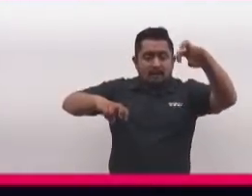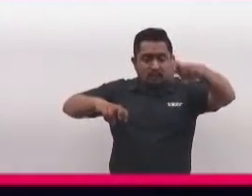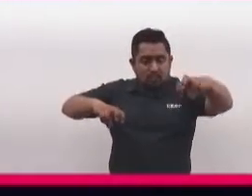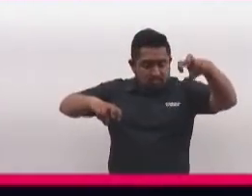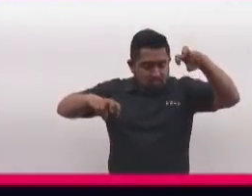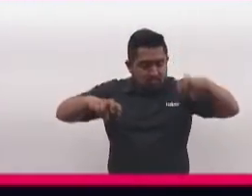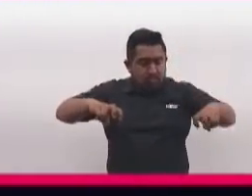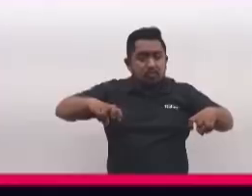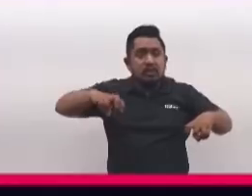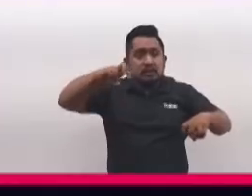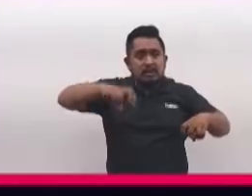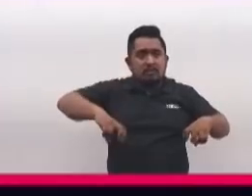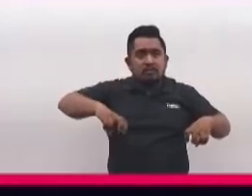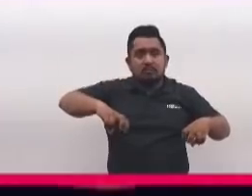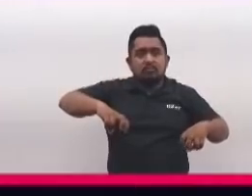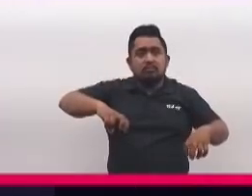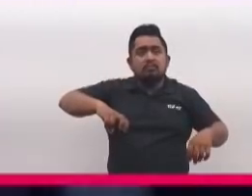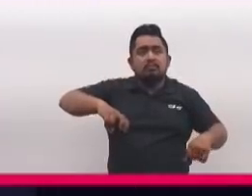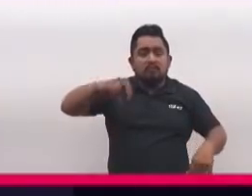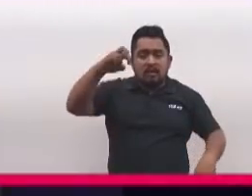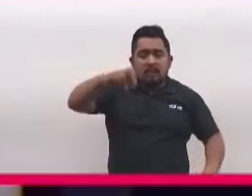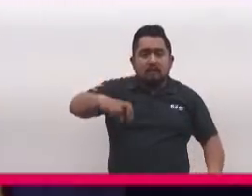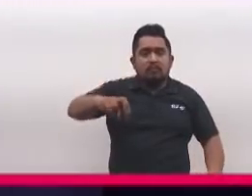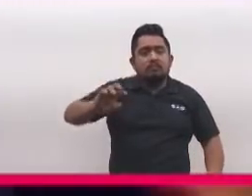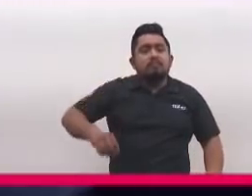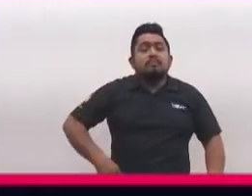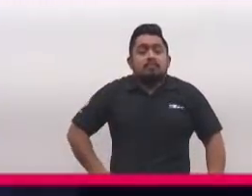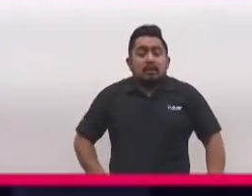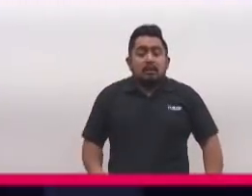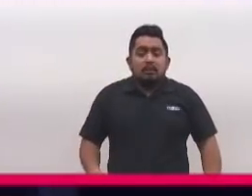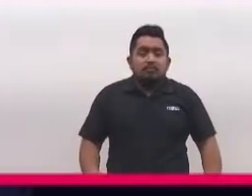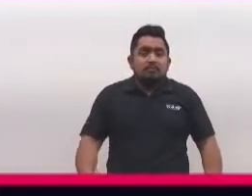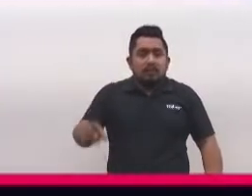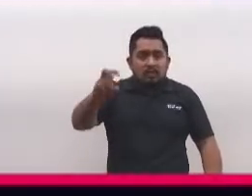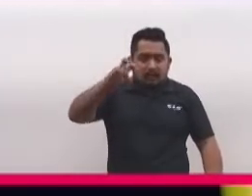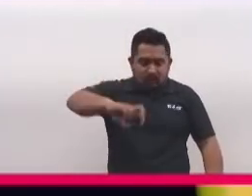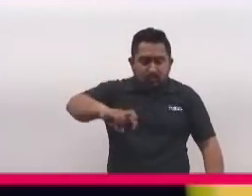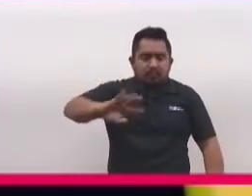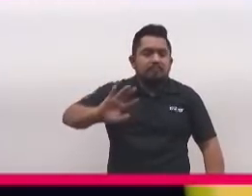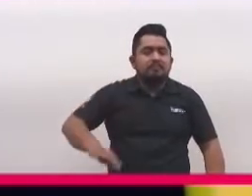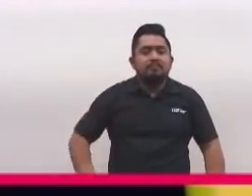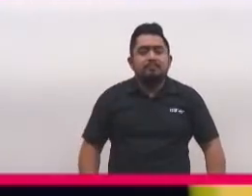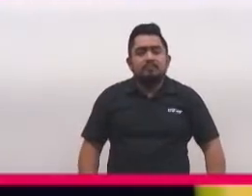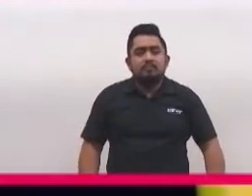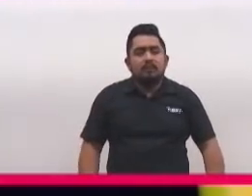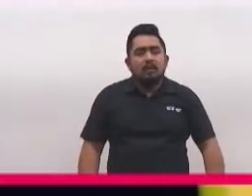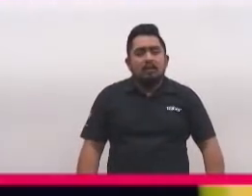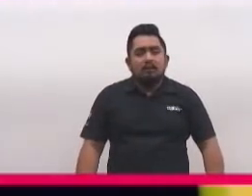el financista y el corredor que se traduce el coyote diga conmigo el coyote